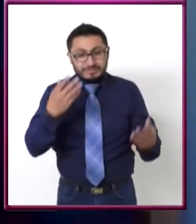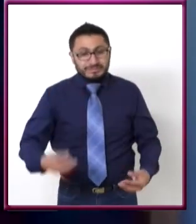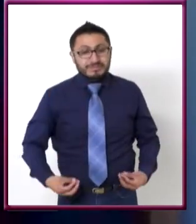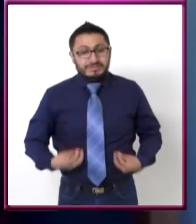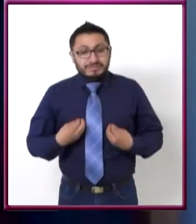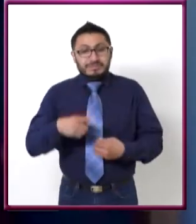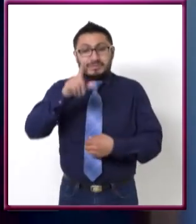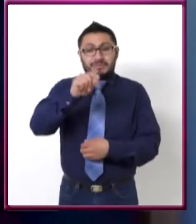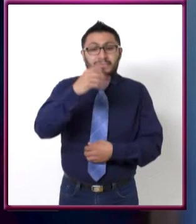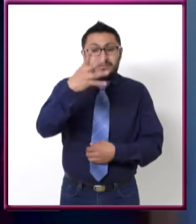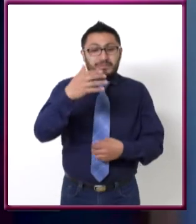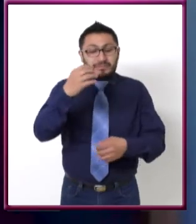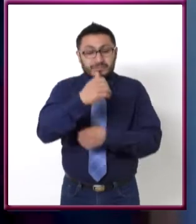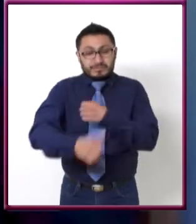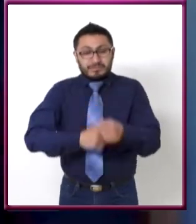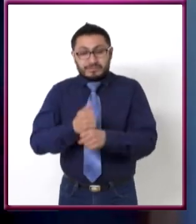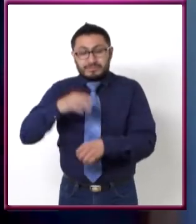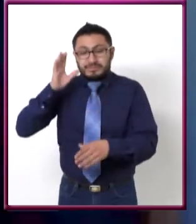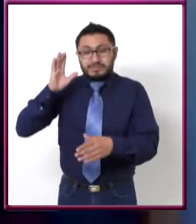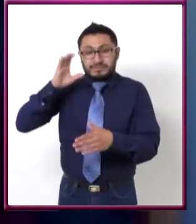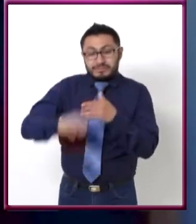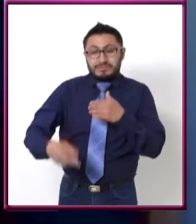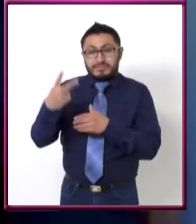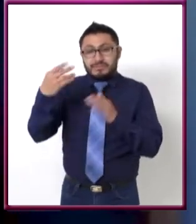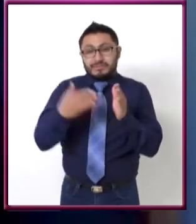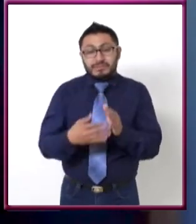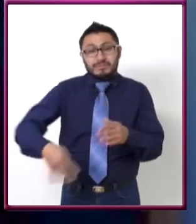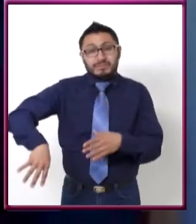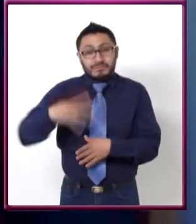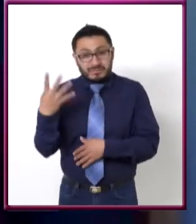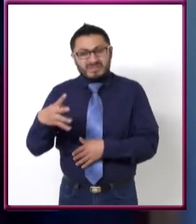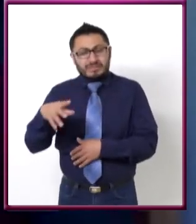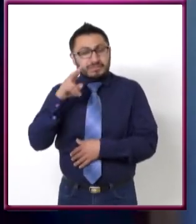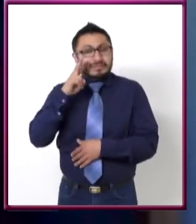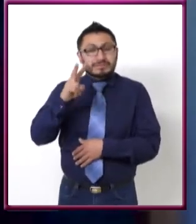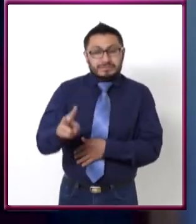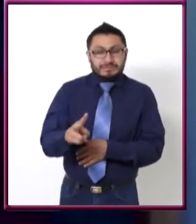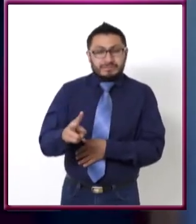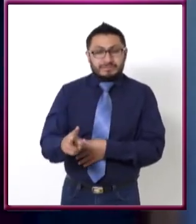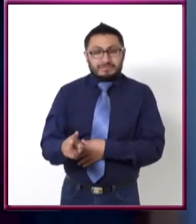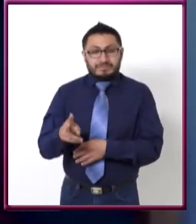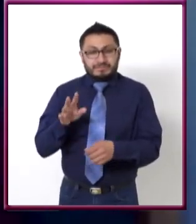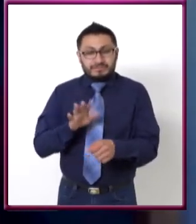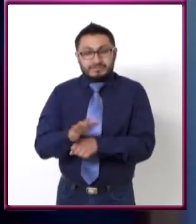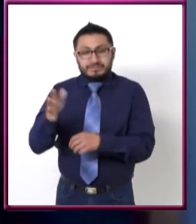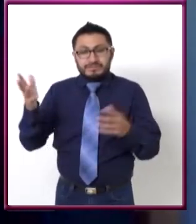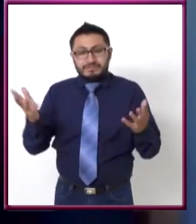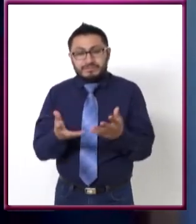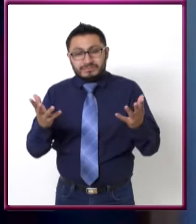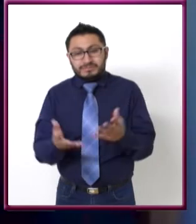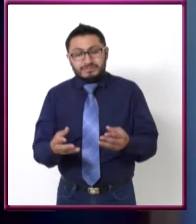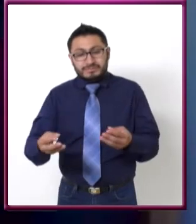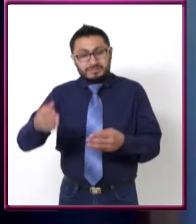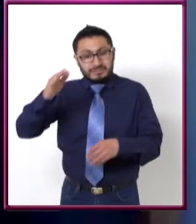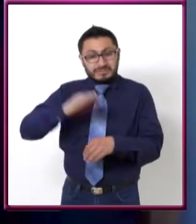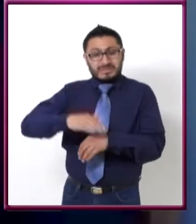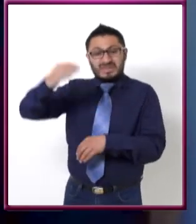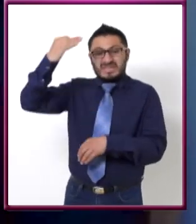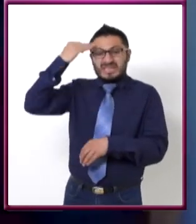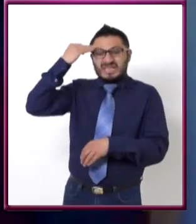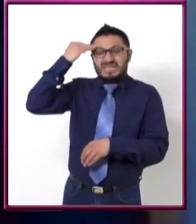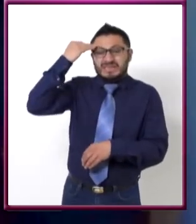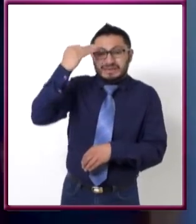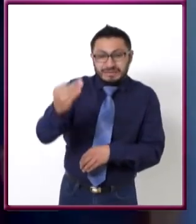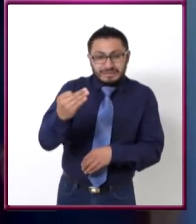muchachos durante 75 años, acabó en el 2014, y se vio que los que habían